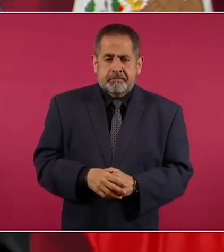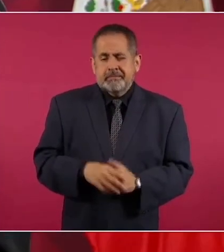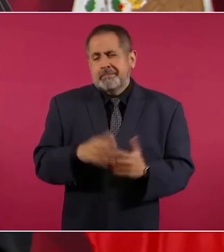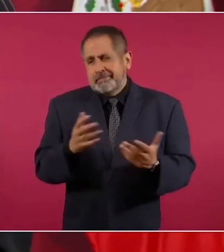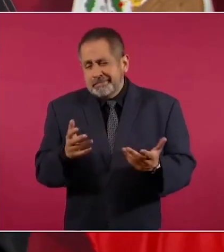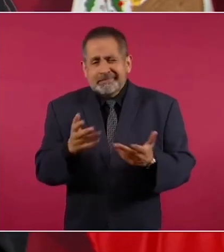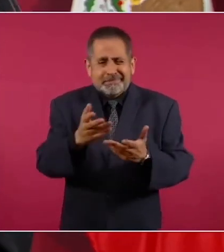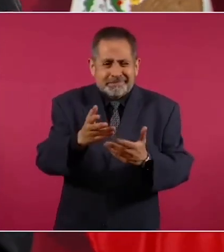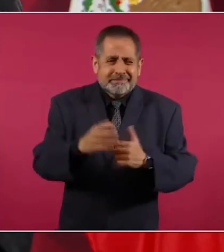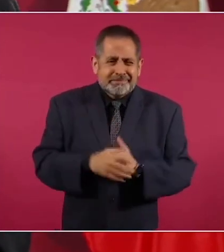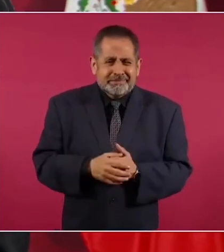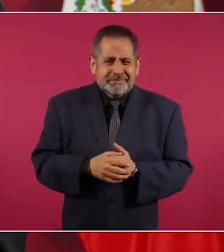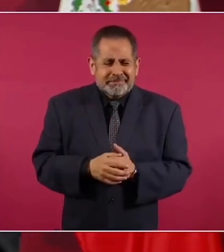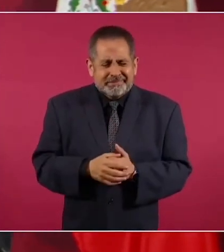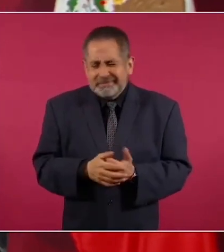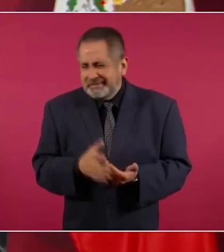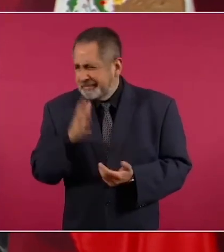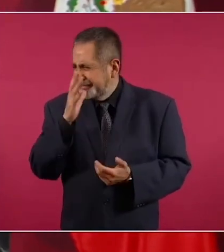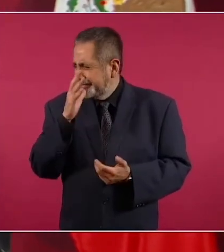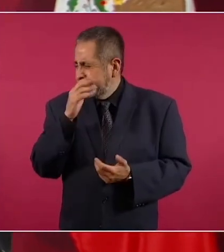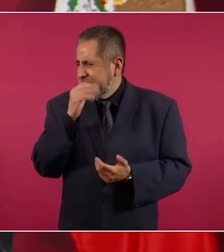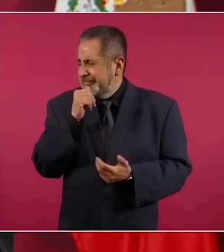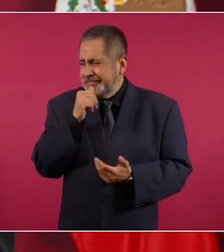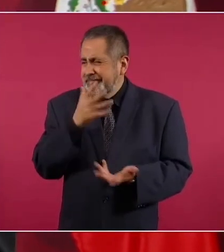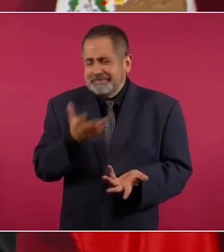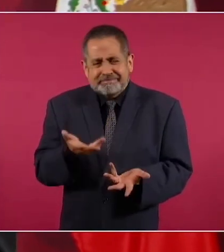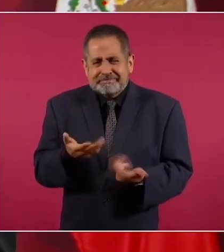Entonces, ¿cómo